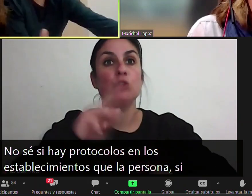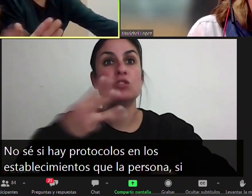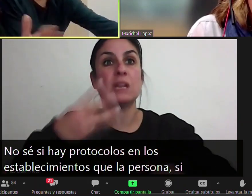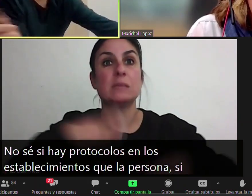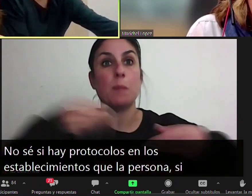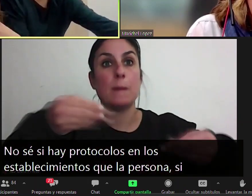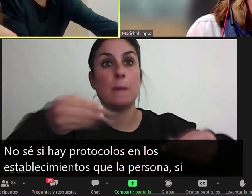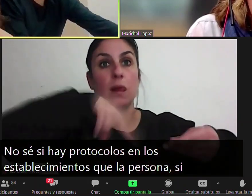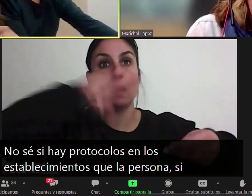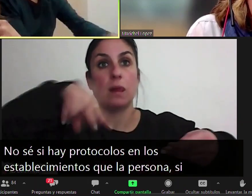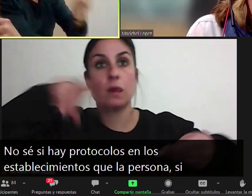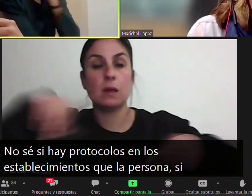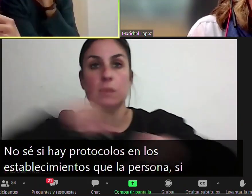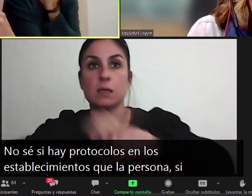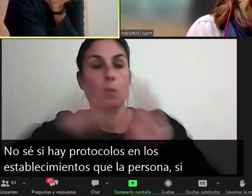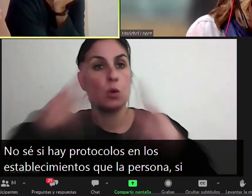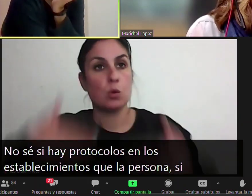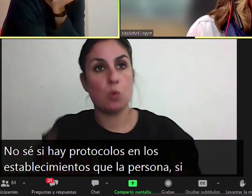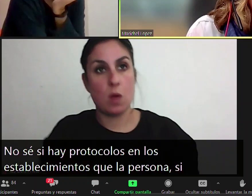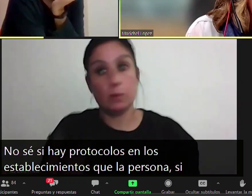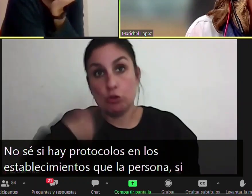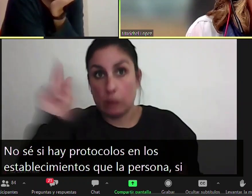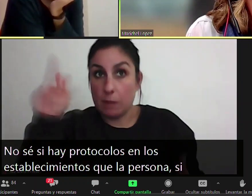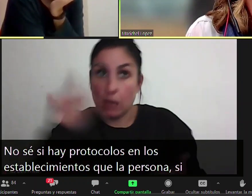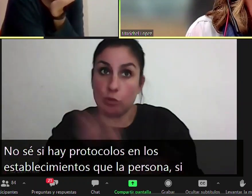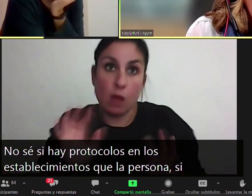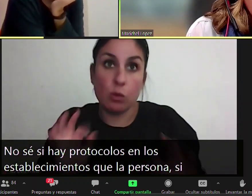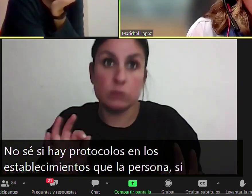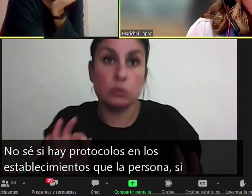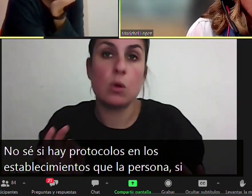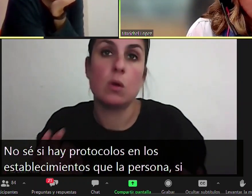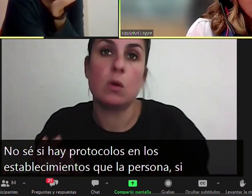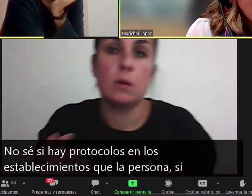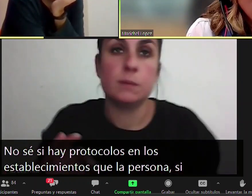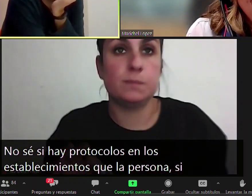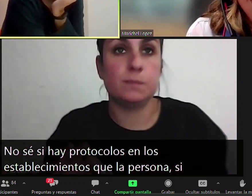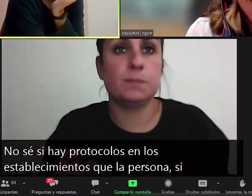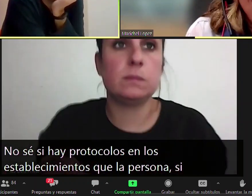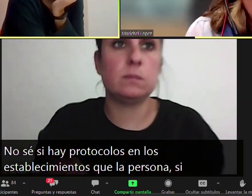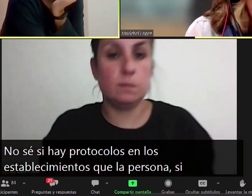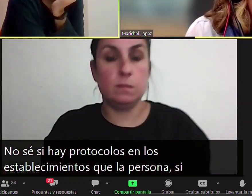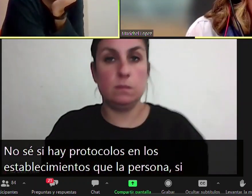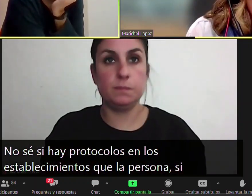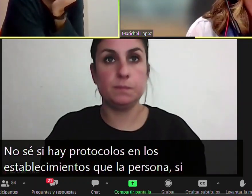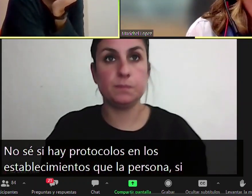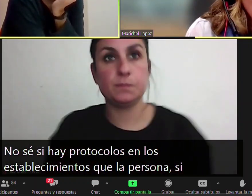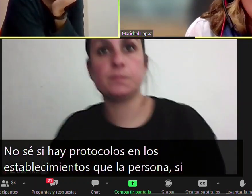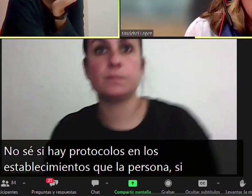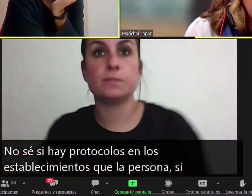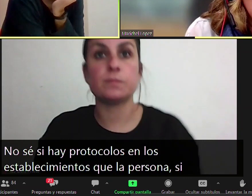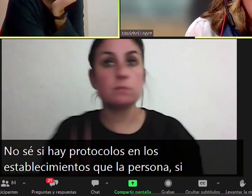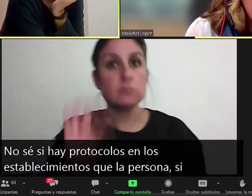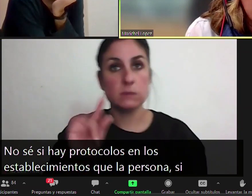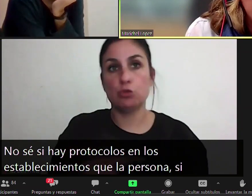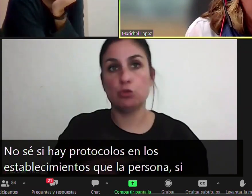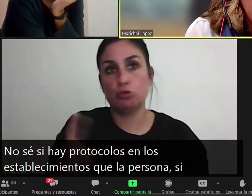no la otra. Pero eso me pasa a mí también. O sea, que primera hora del día que me pilles, no lo voy a entender. Y ya nos pasa todo. Recurrir un poco